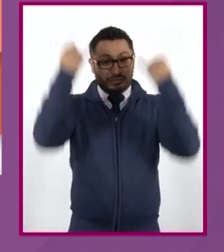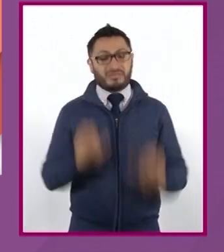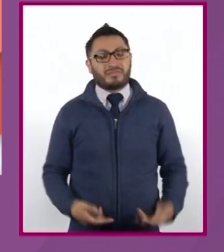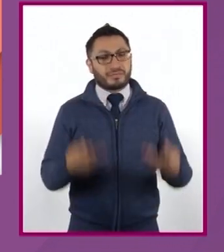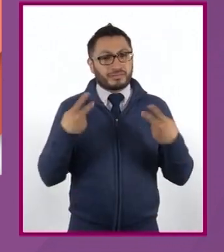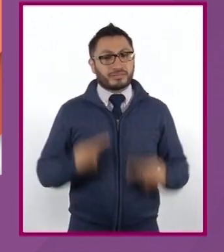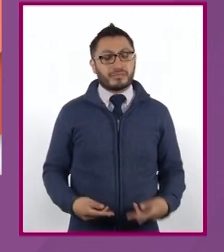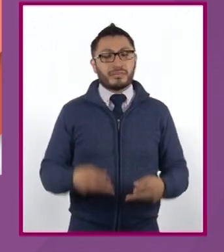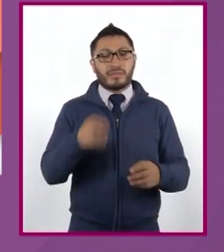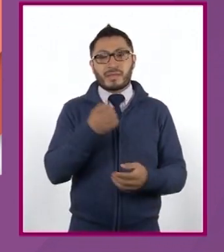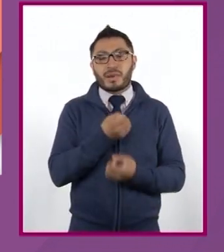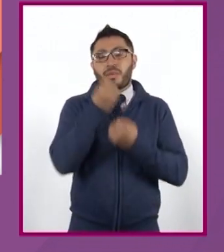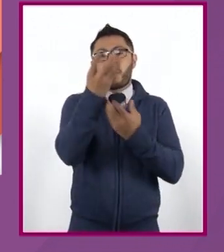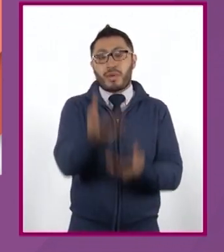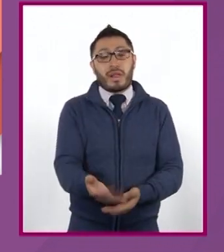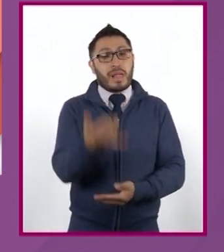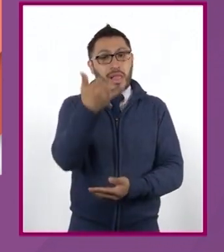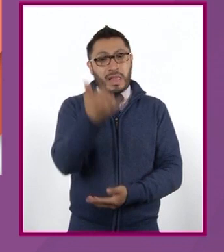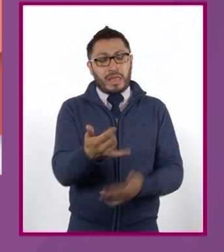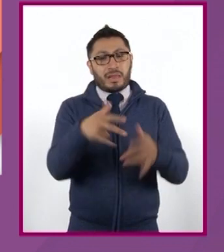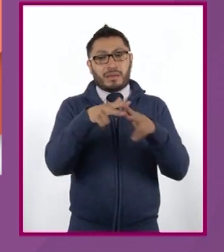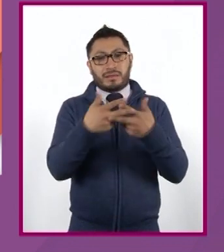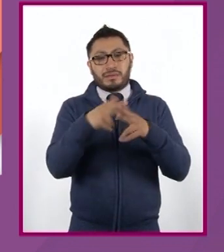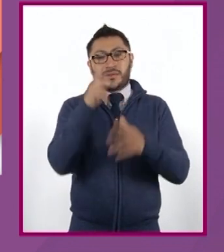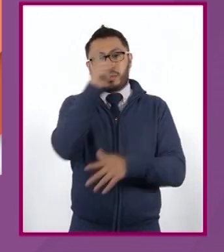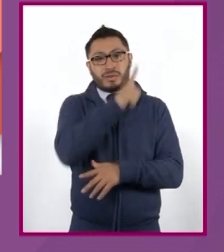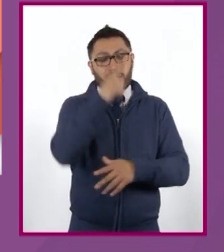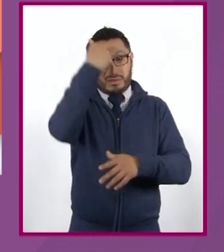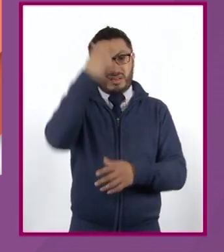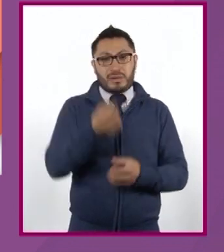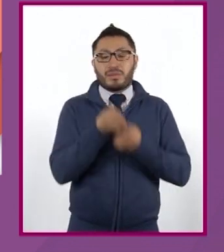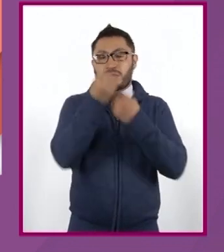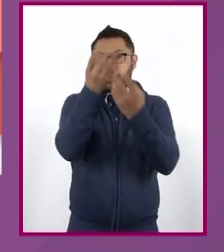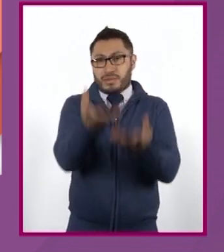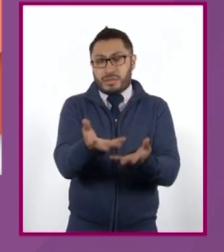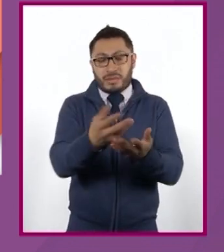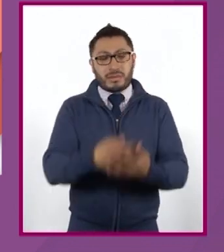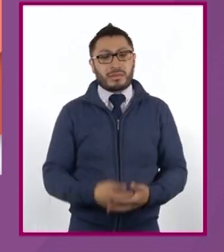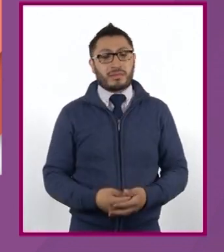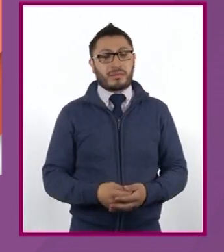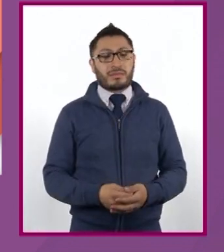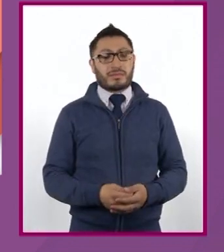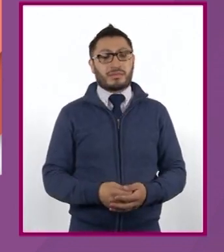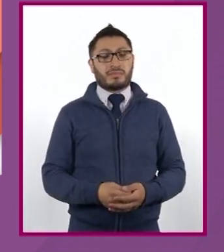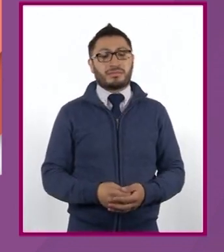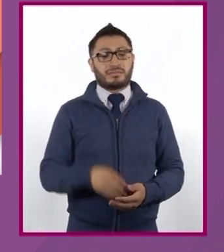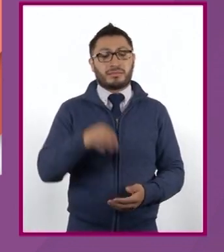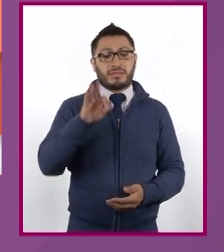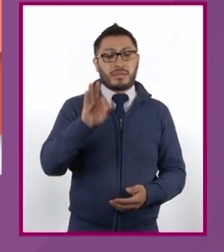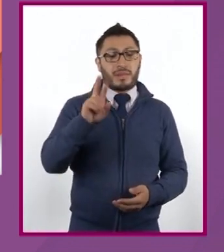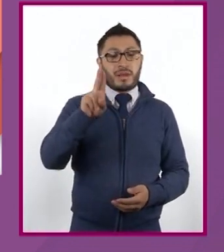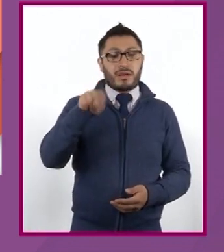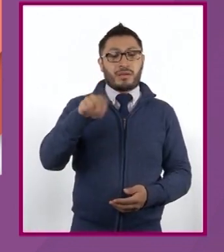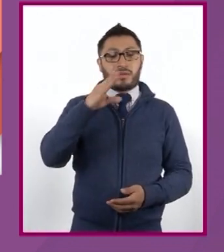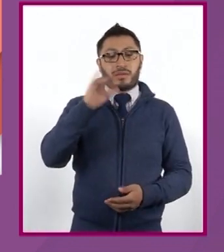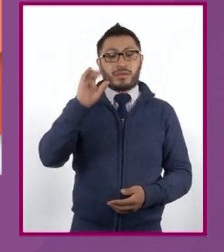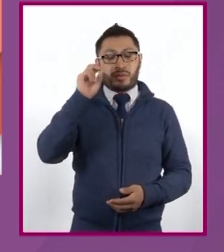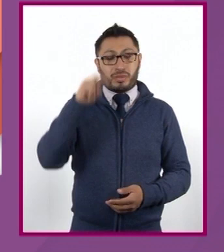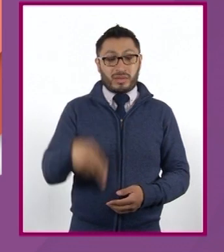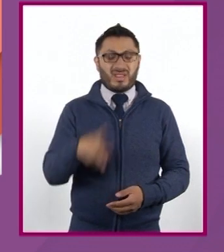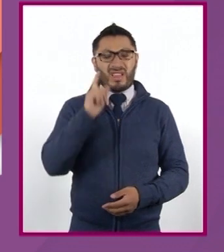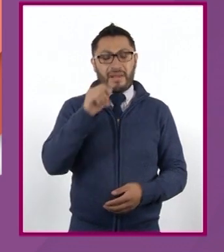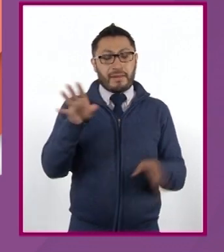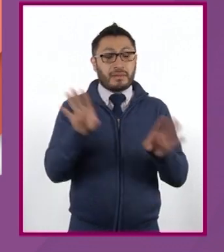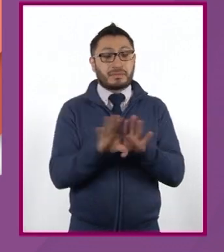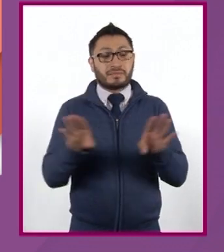herramientas de lenguaje que utiliza para que el mensaje llegue a su destino. La función se vincula con el objetivo